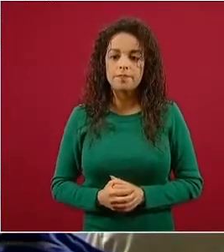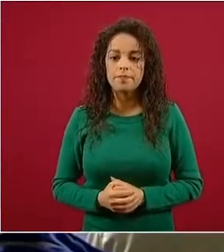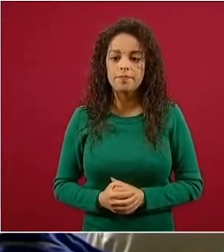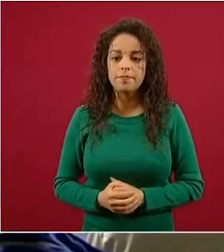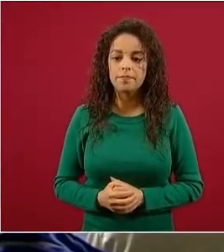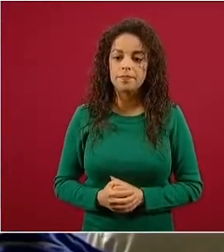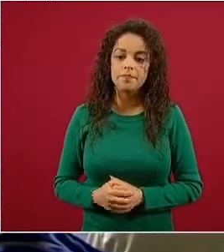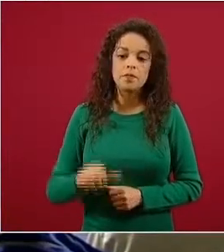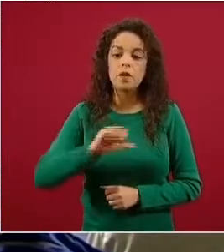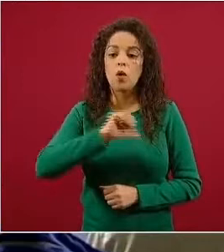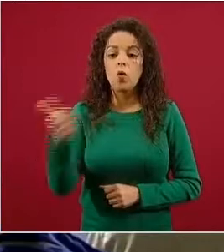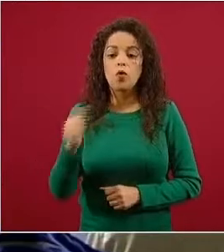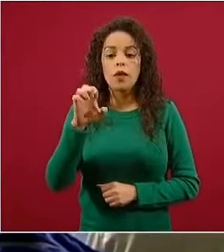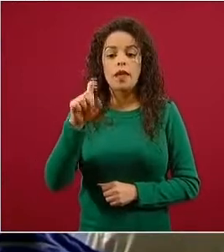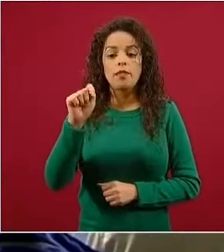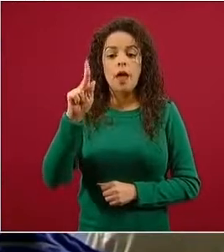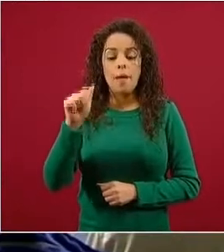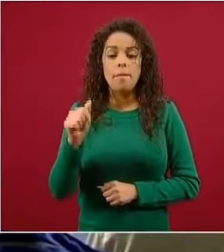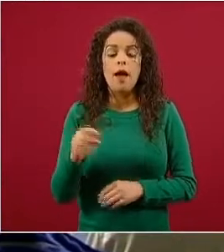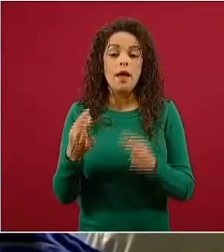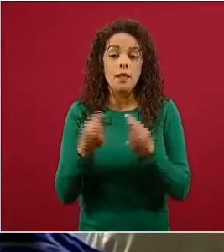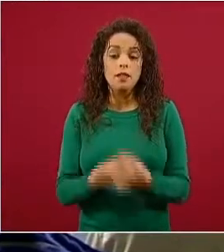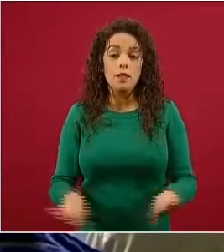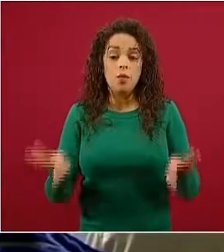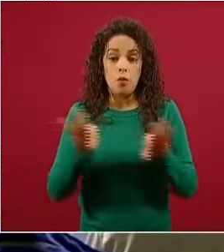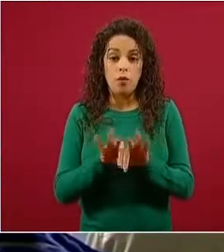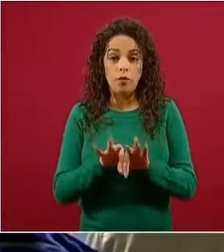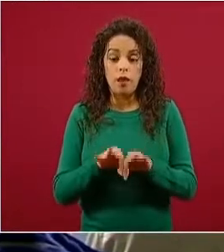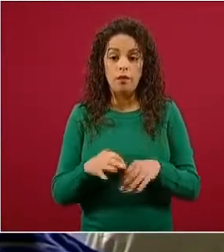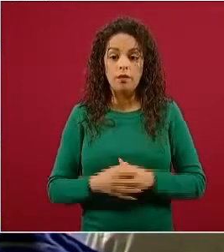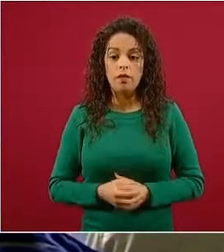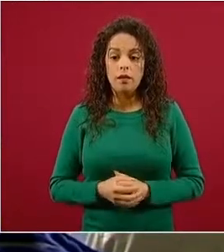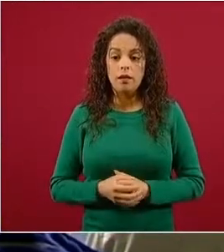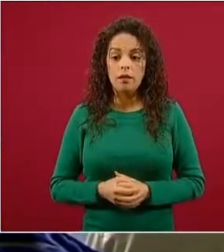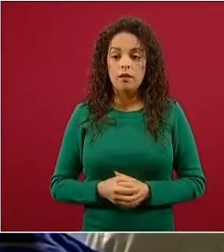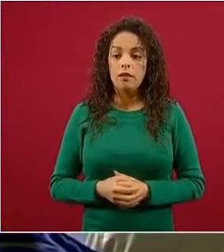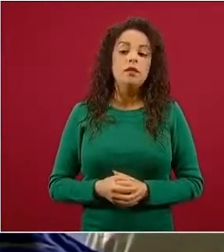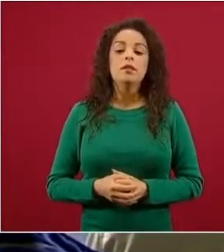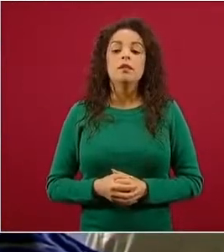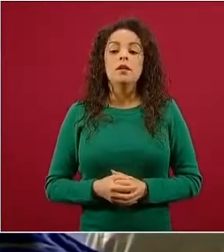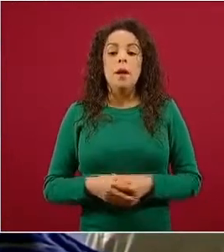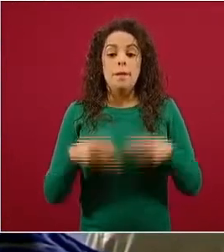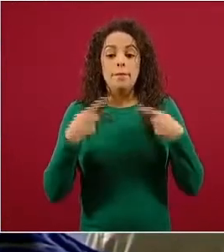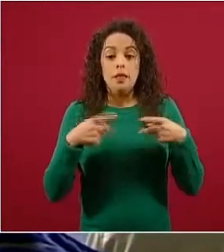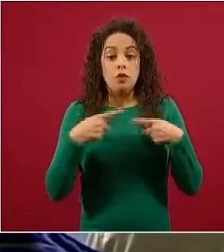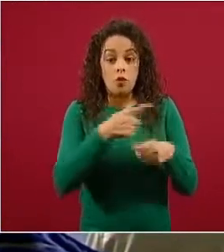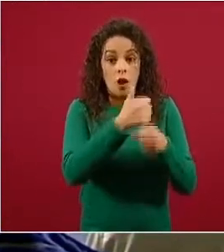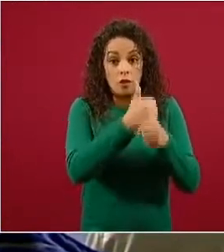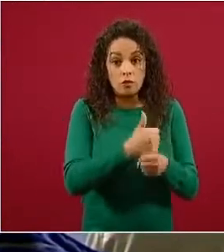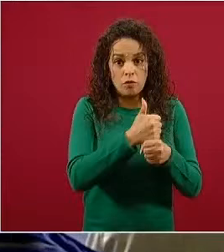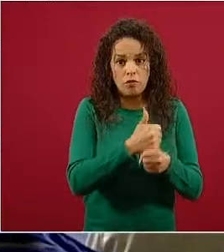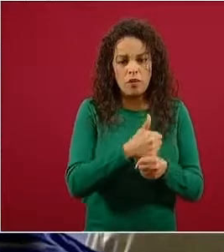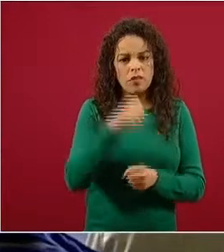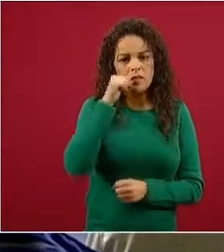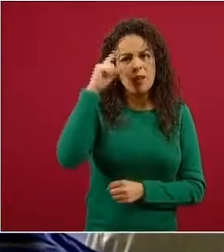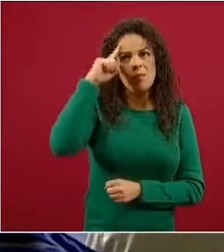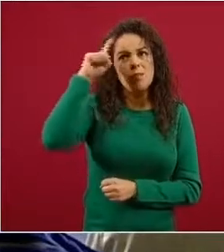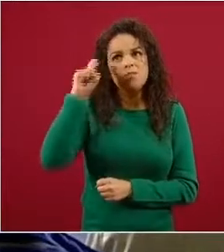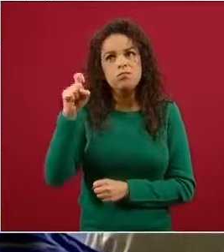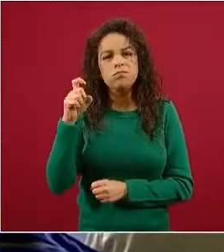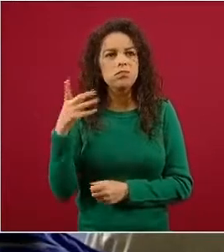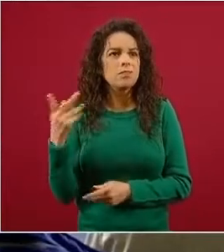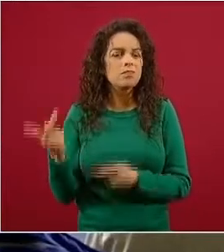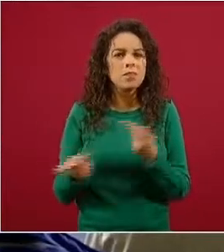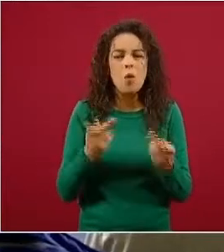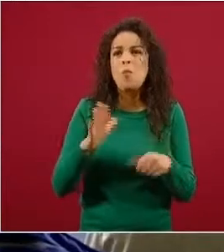que queremos o que necesitamos como personas, como seres humanos, que son la fe y la esperanza. Esos dos elementos